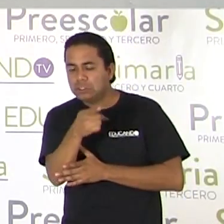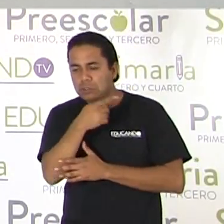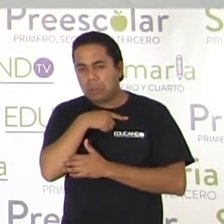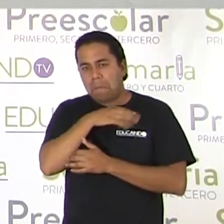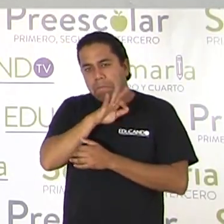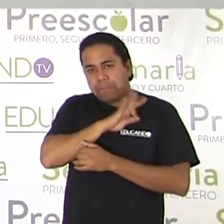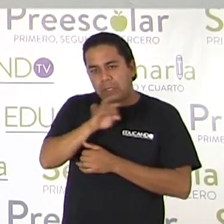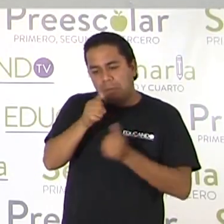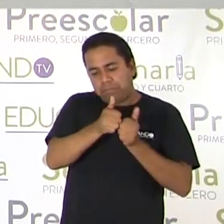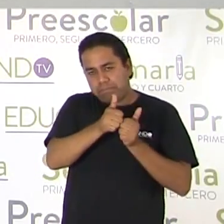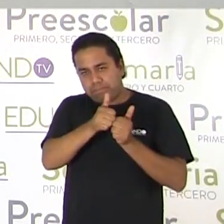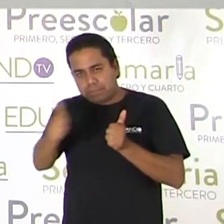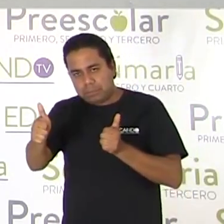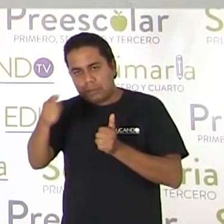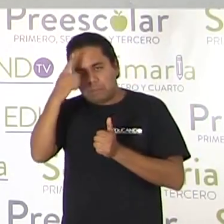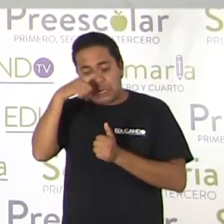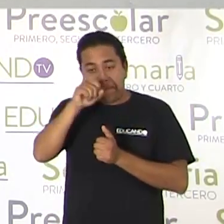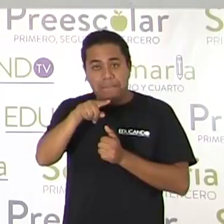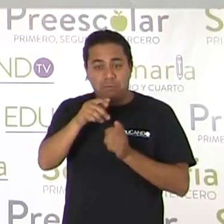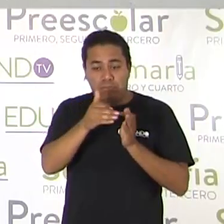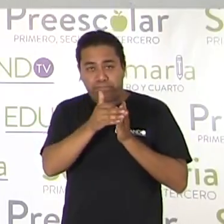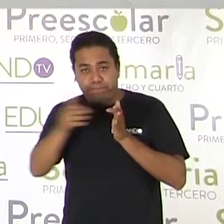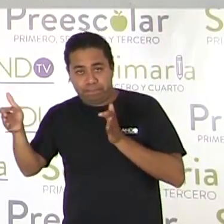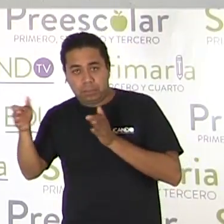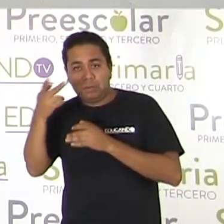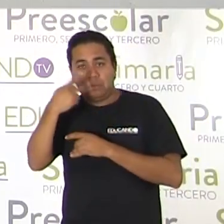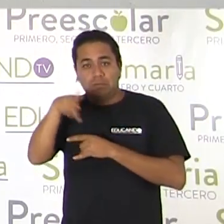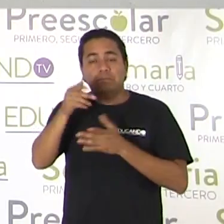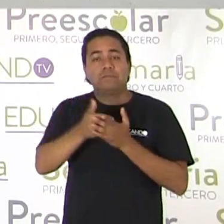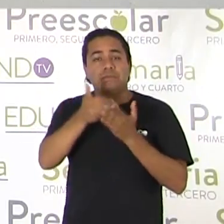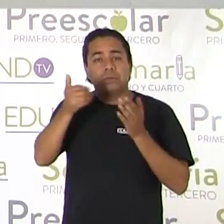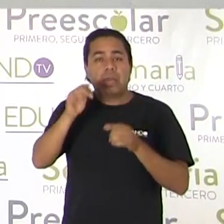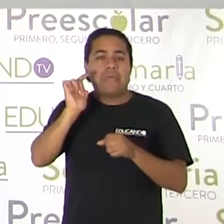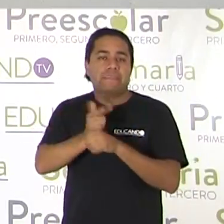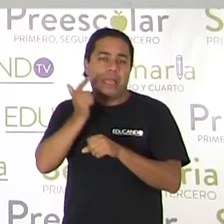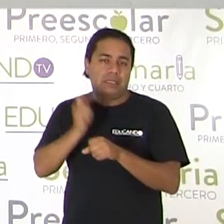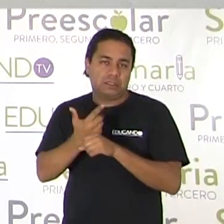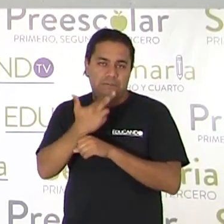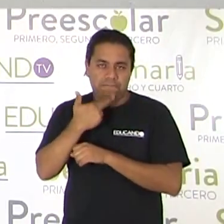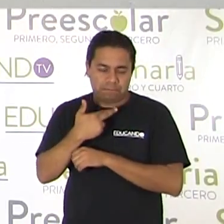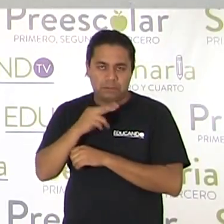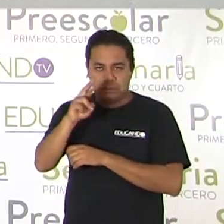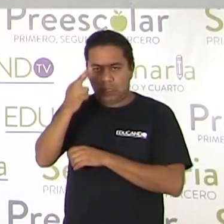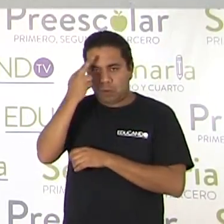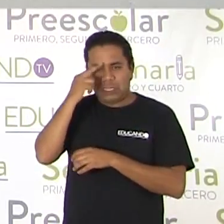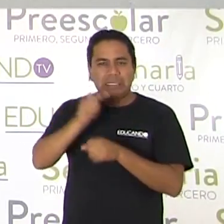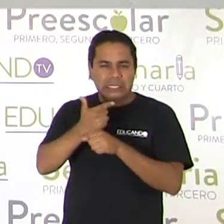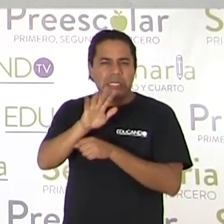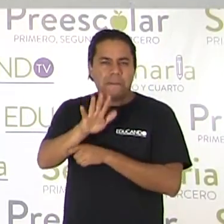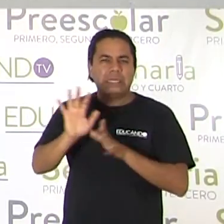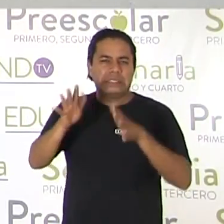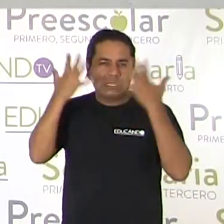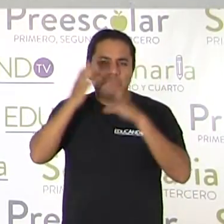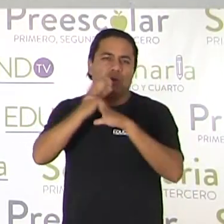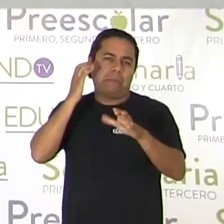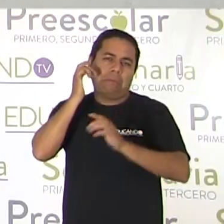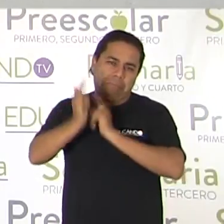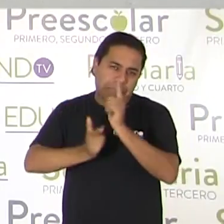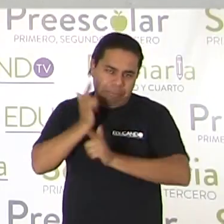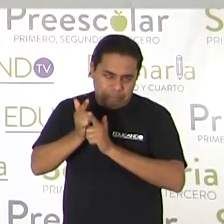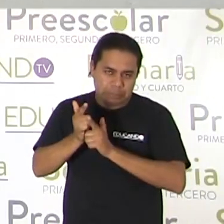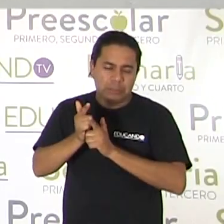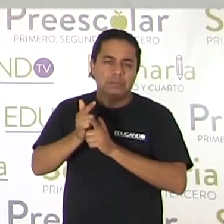llevar en recorrer esta distancia, pero en taxi? Recuerda que un taxi es un poco más rápido que el autobús. En este